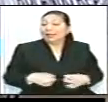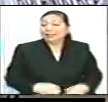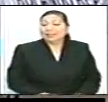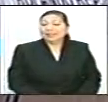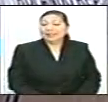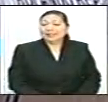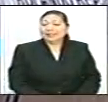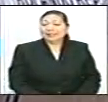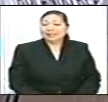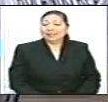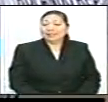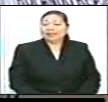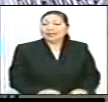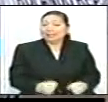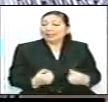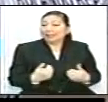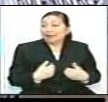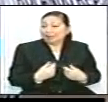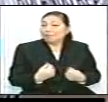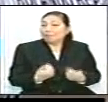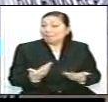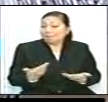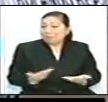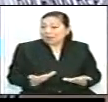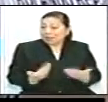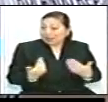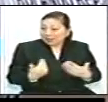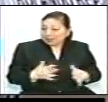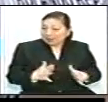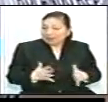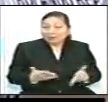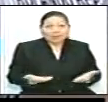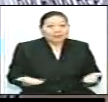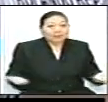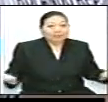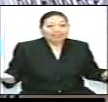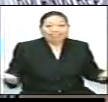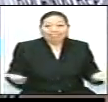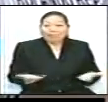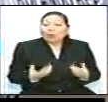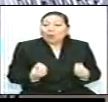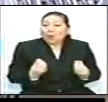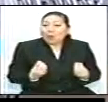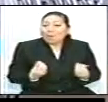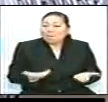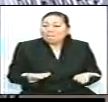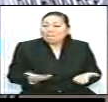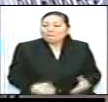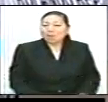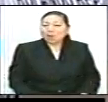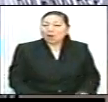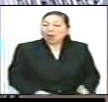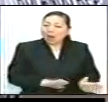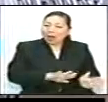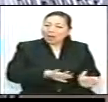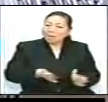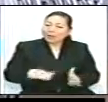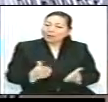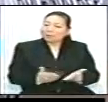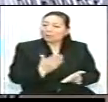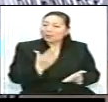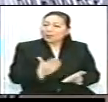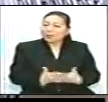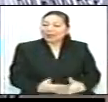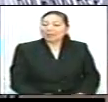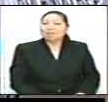haciendo? O sea, si tenemos recursos, ya esto es de locos. ¿Cómo es posible que, aparte de los problemas que